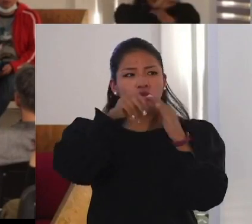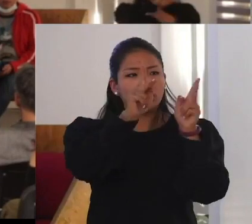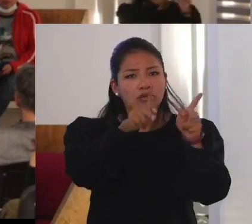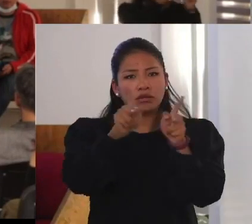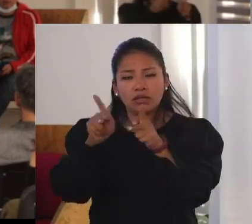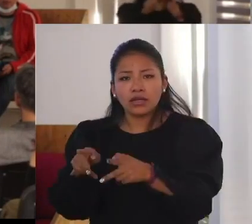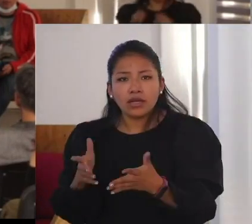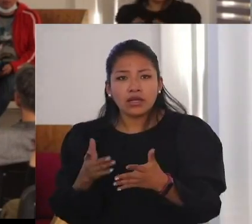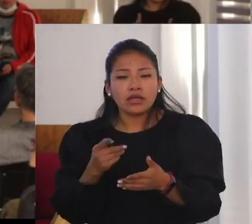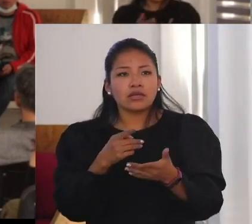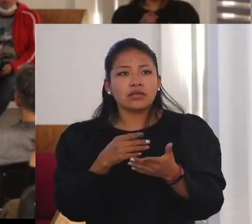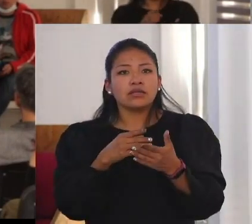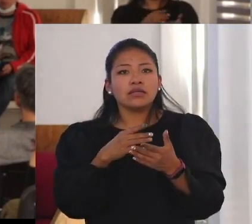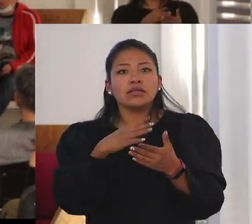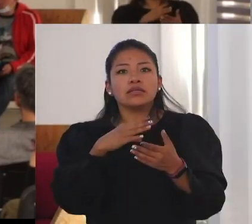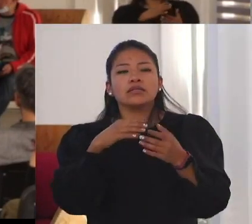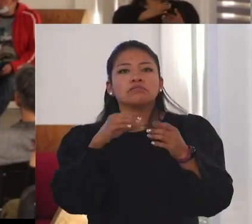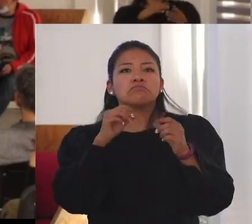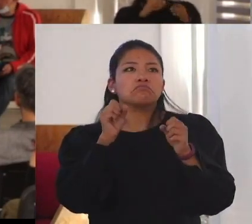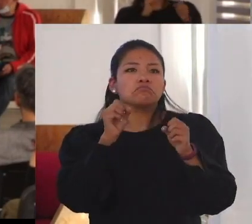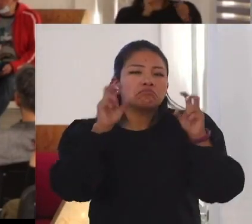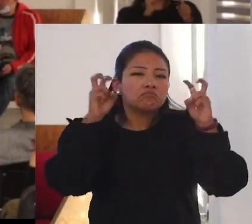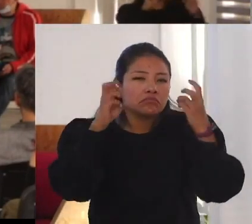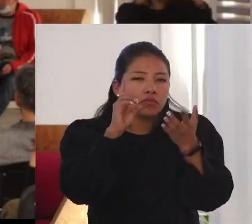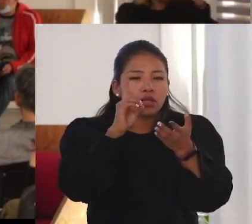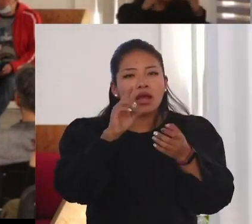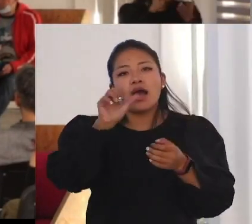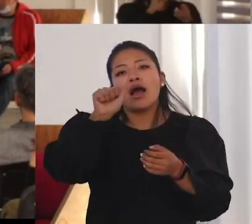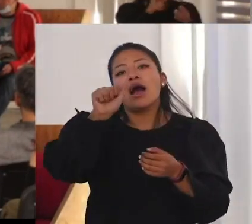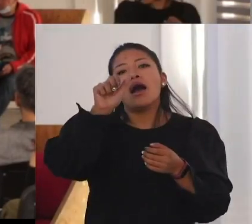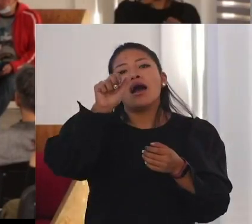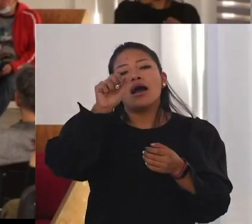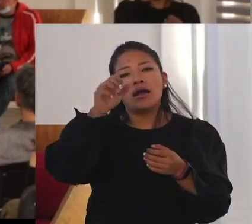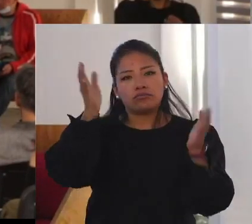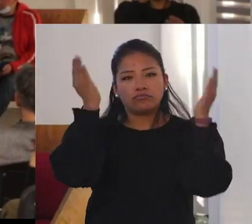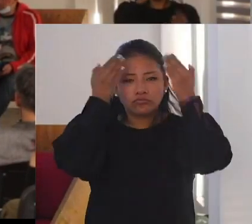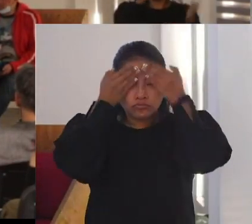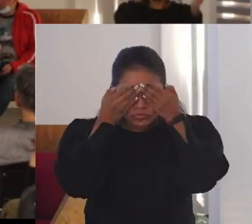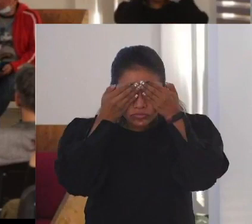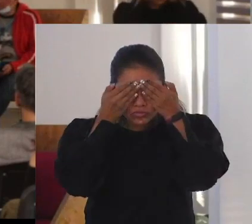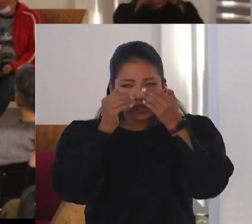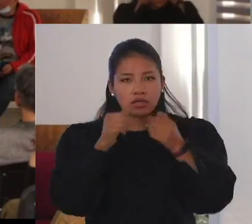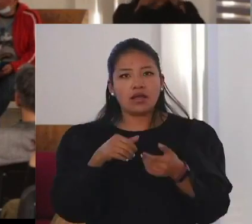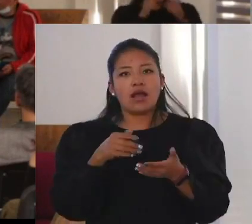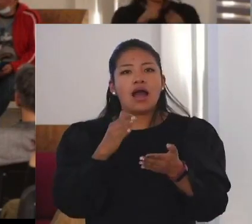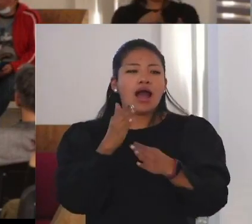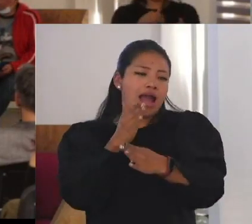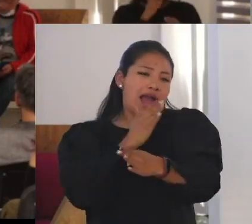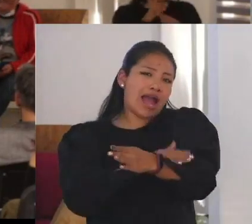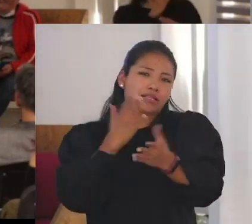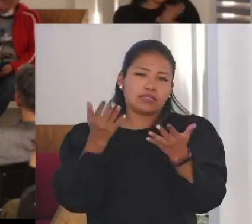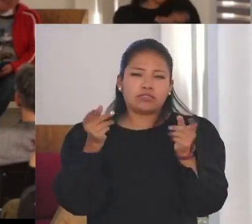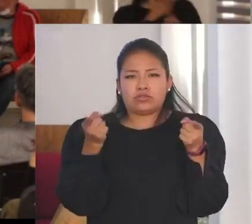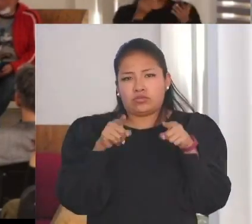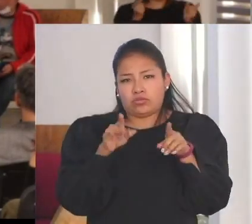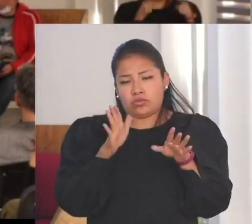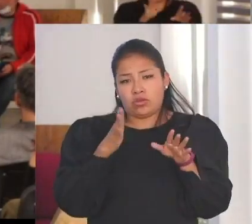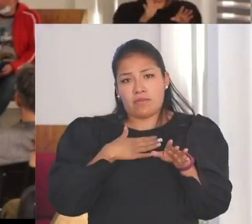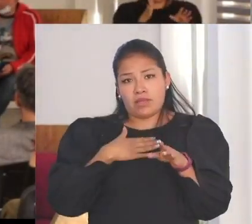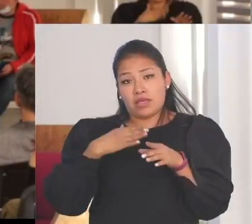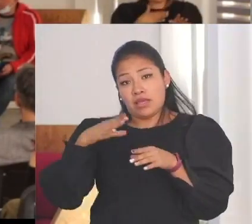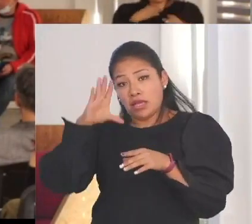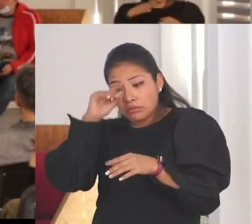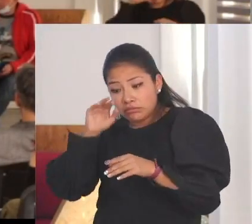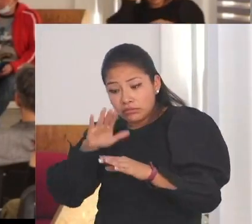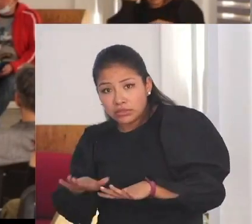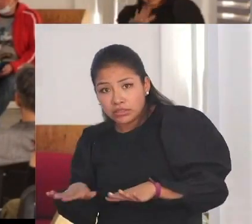en cualquier ámbito se pueda hablar libremente de autismo en esa época cuando mi hijo lo diagnosticaron no se hablaba de autismo era